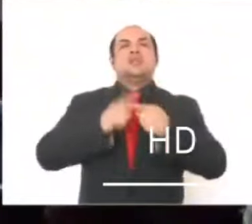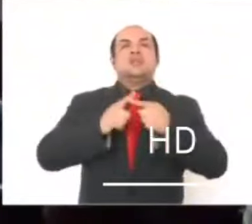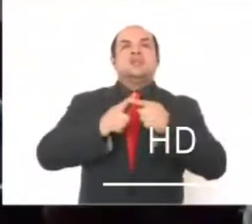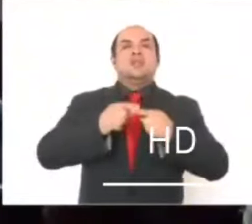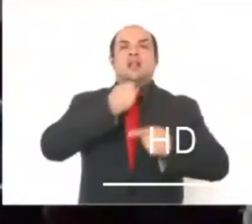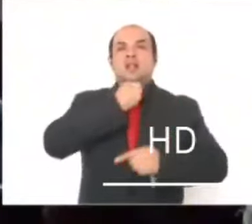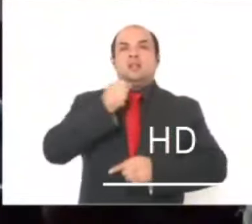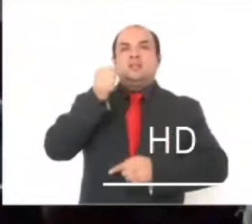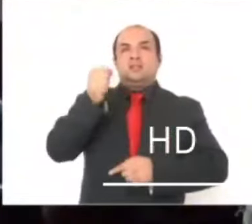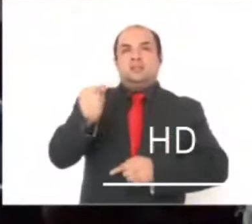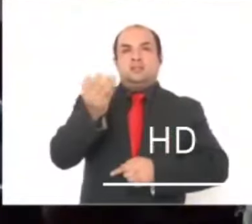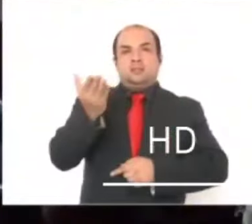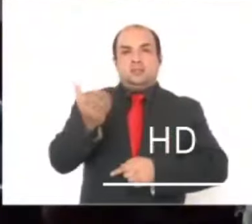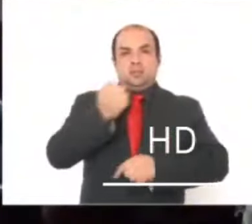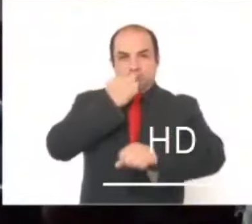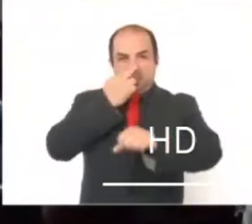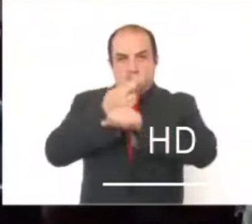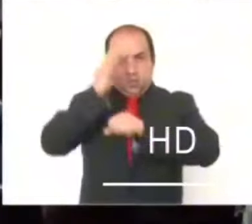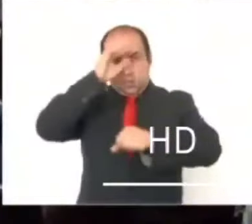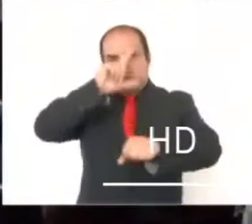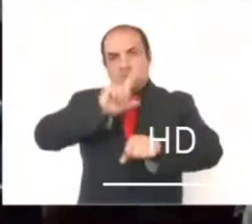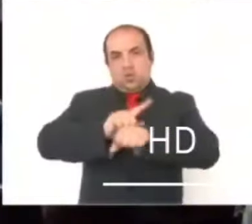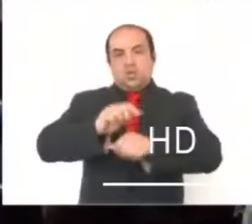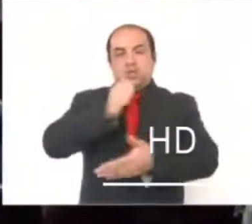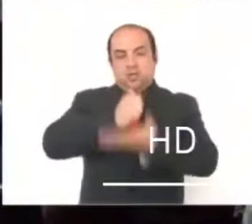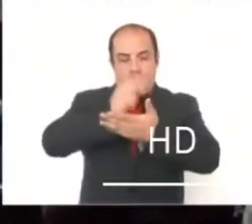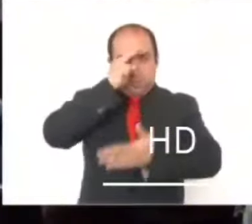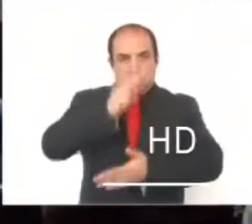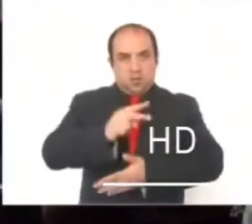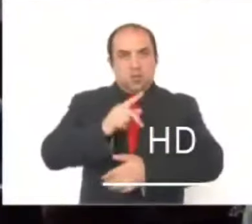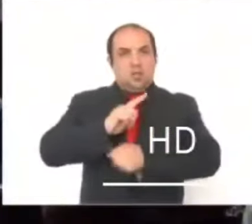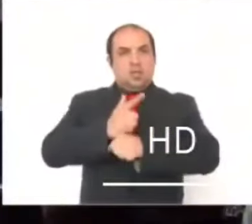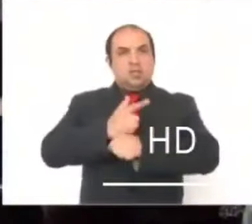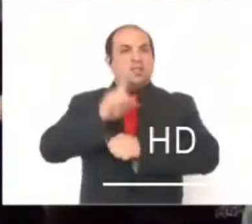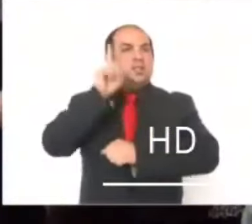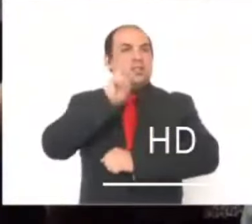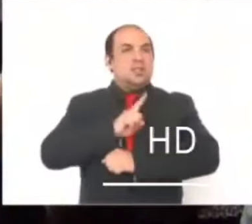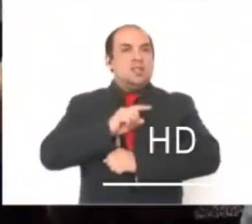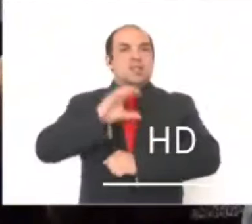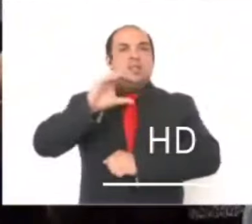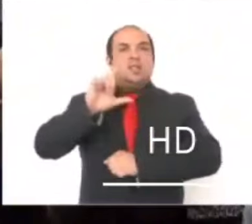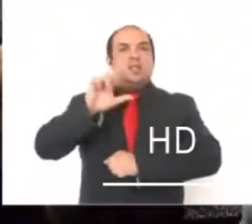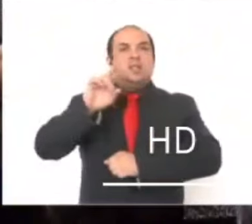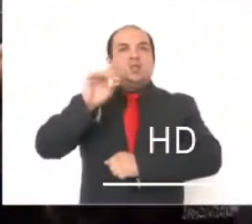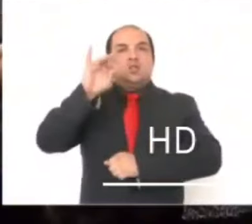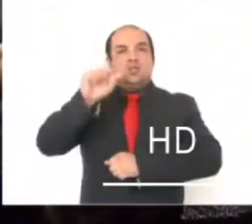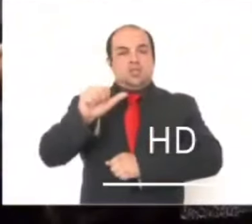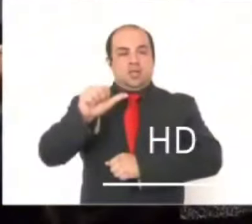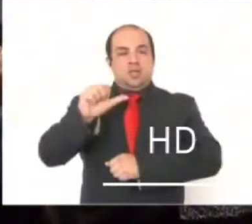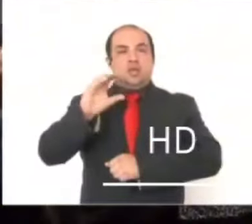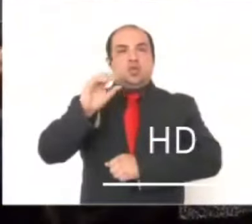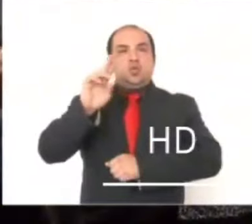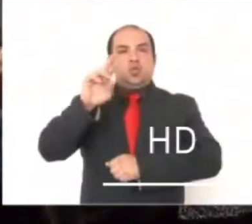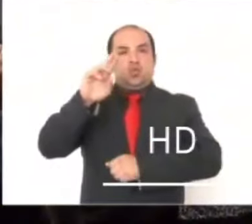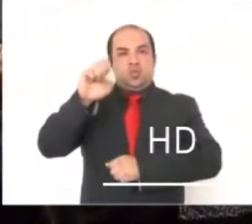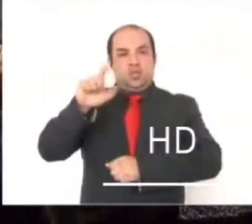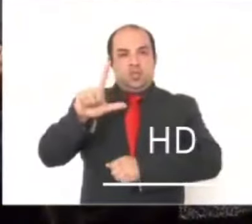micrófonos a la secretaria de Cultura de la Ciudad de México, licenciada Claudia Curiel de Icaza.